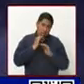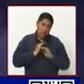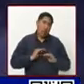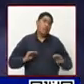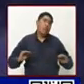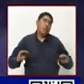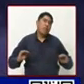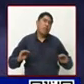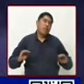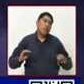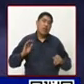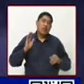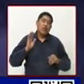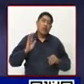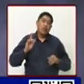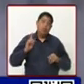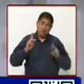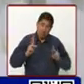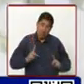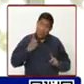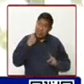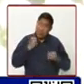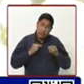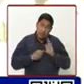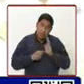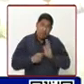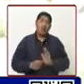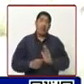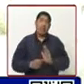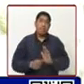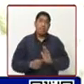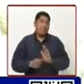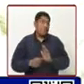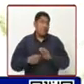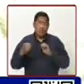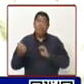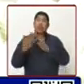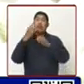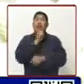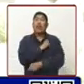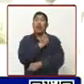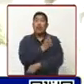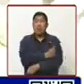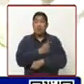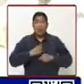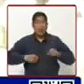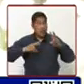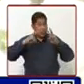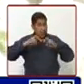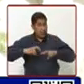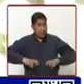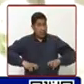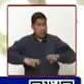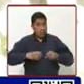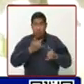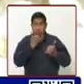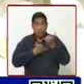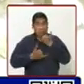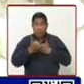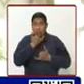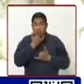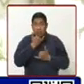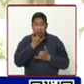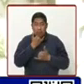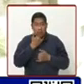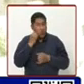menores. Una de sus víctimas, que recién se presentó ante las autoridades que investigan las irregularidades en